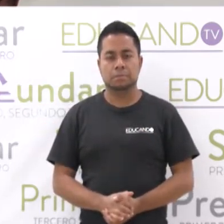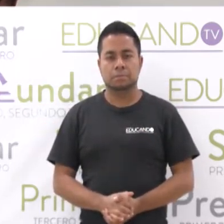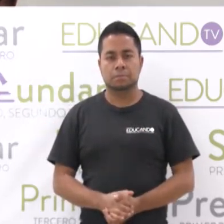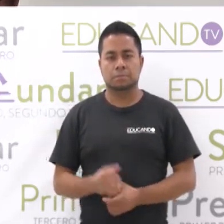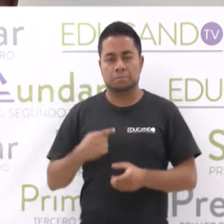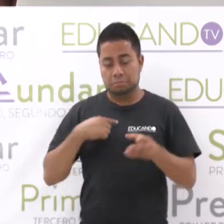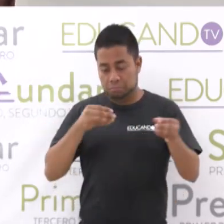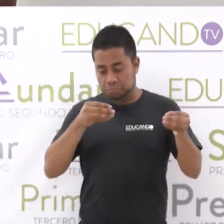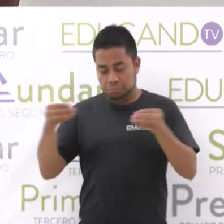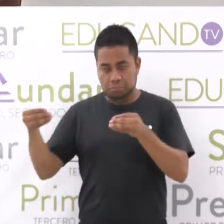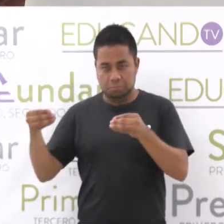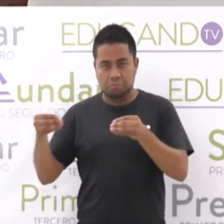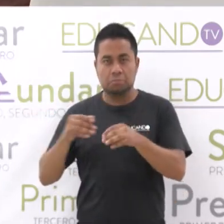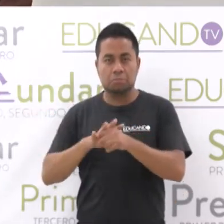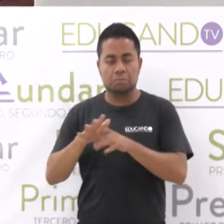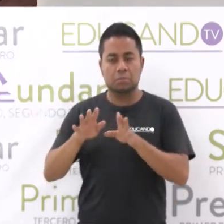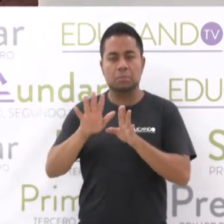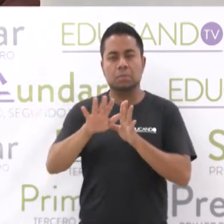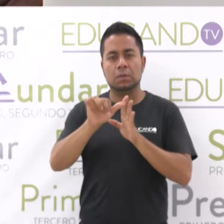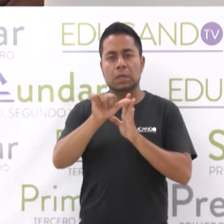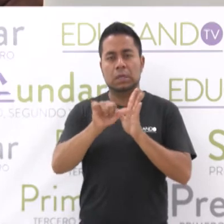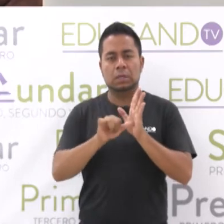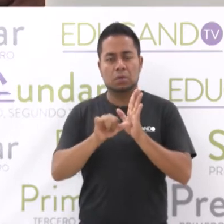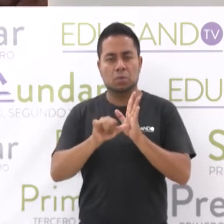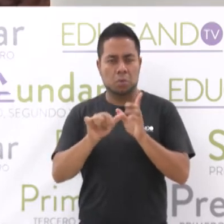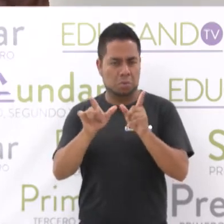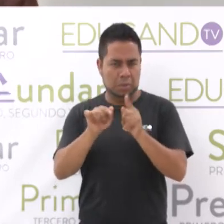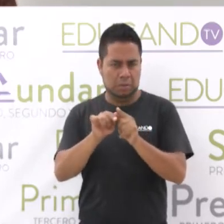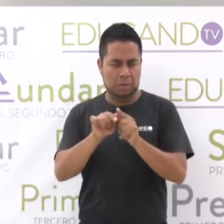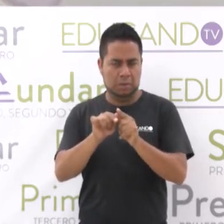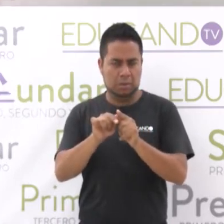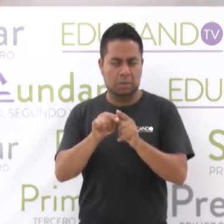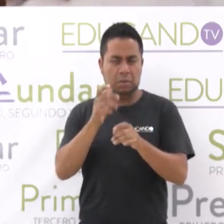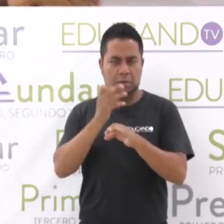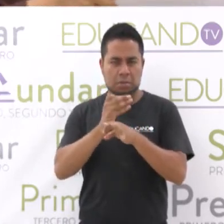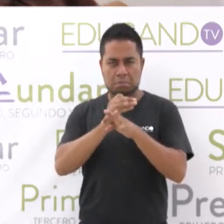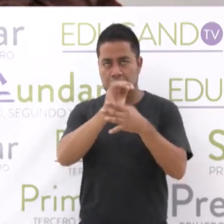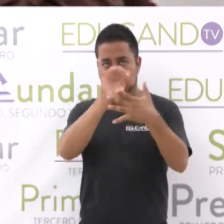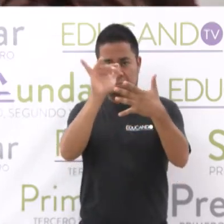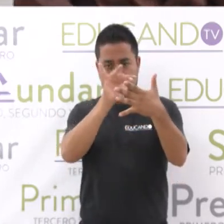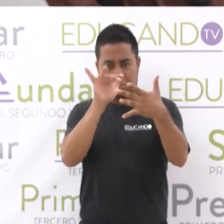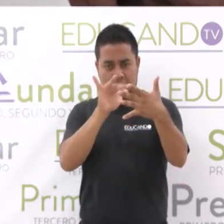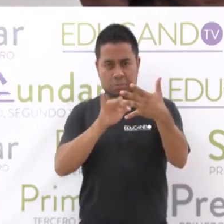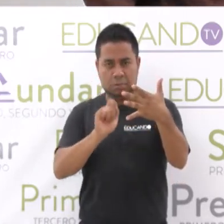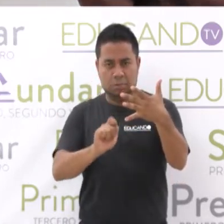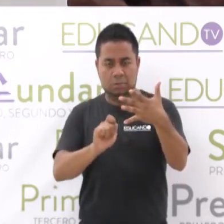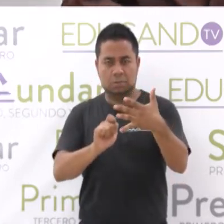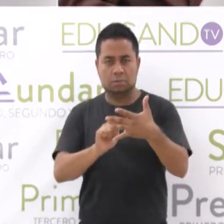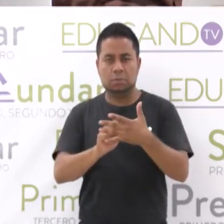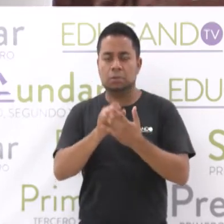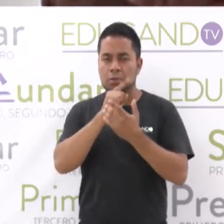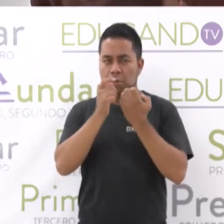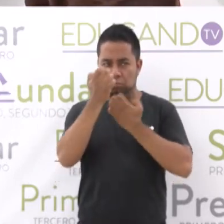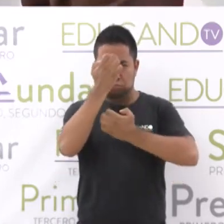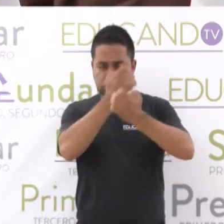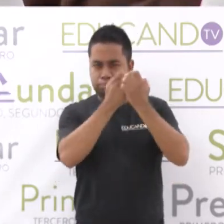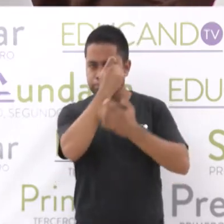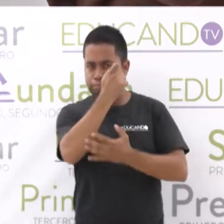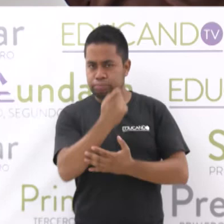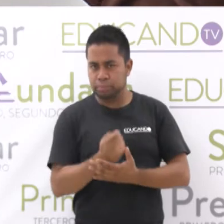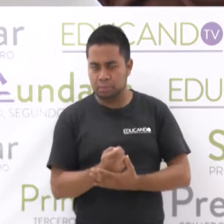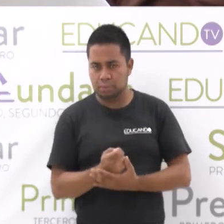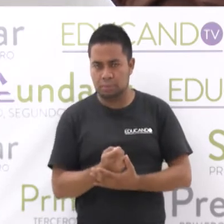un pequeño artículo que vamos a leer, vamos a analizar